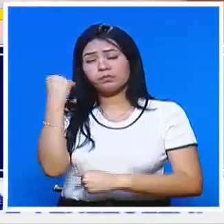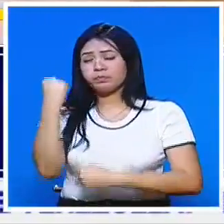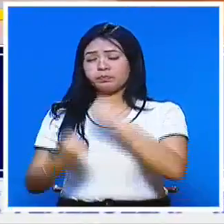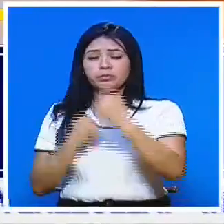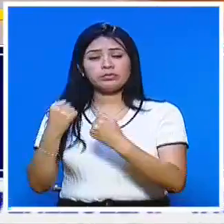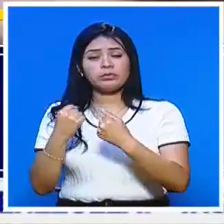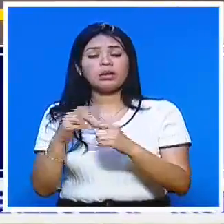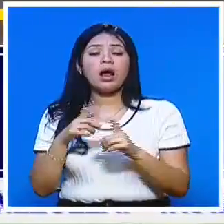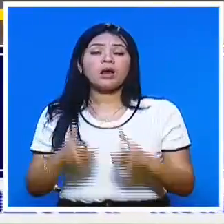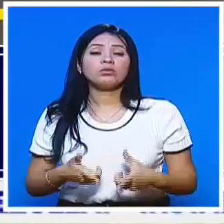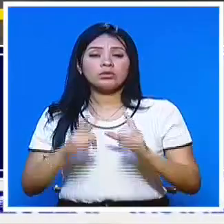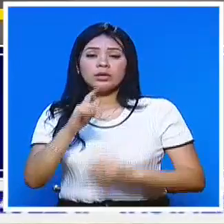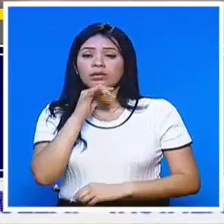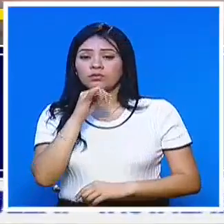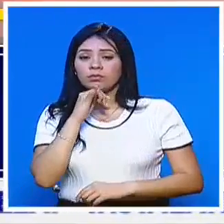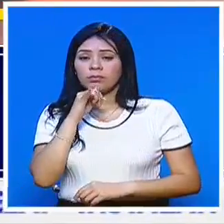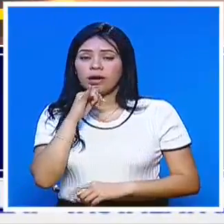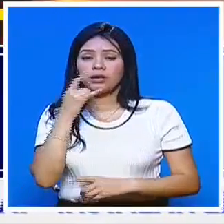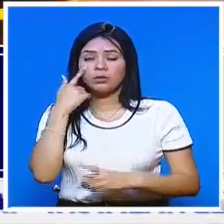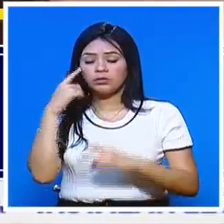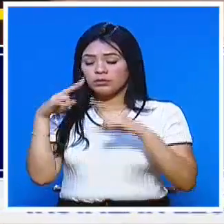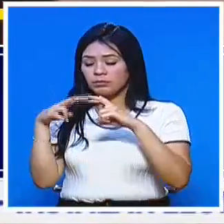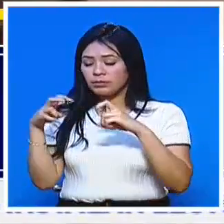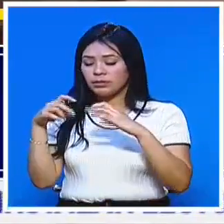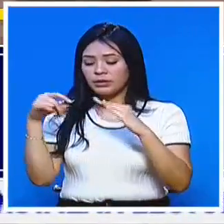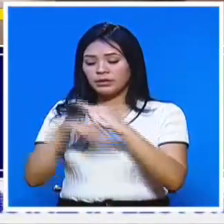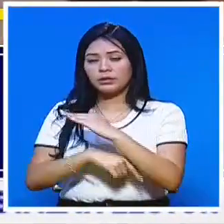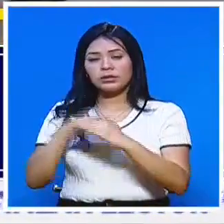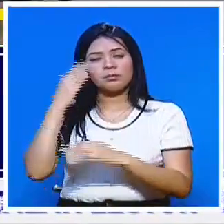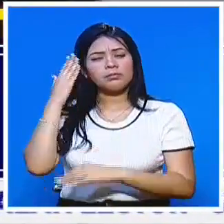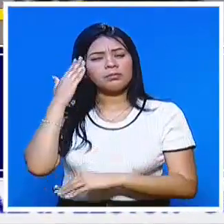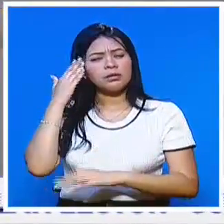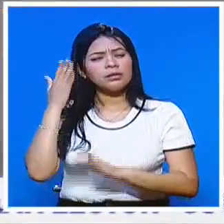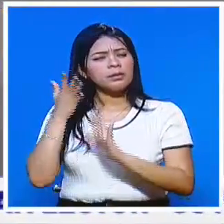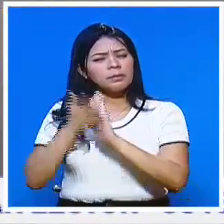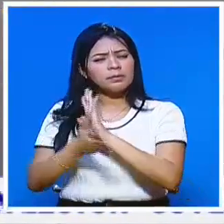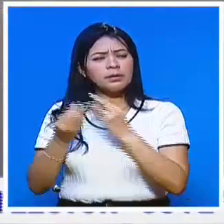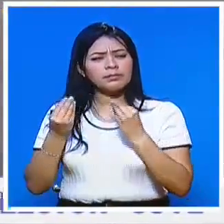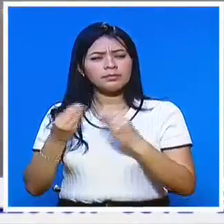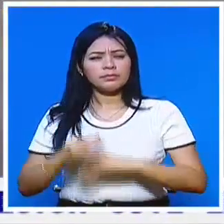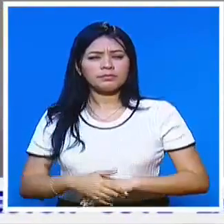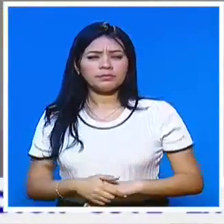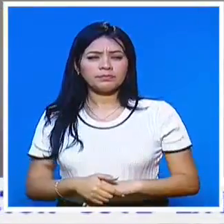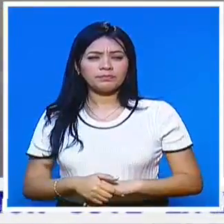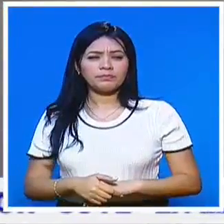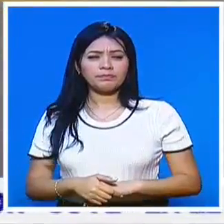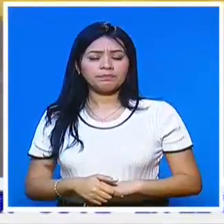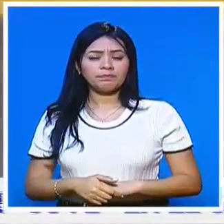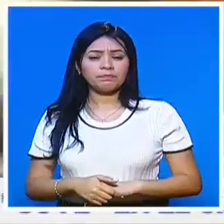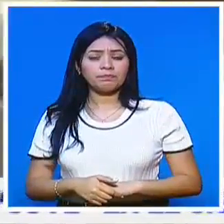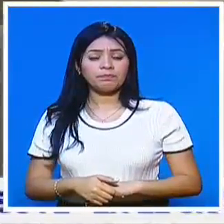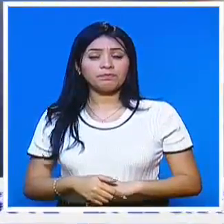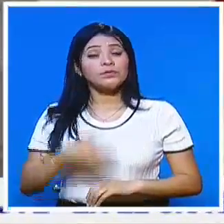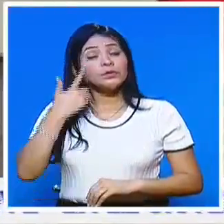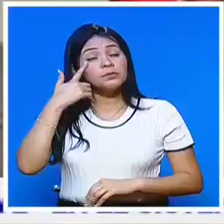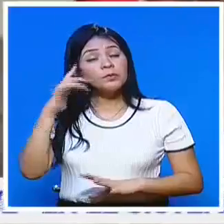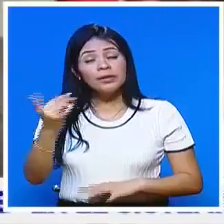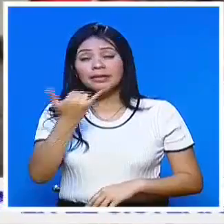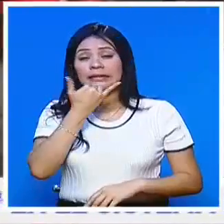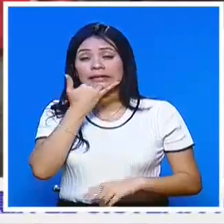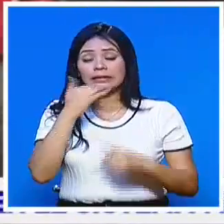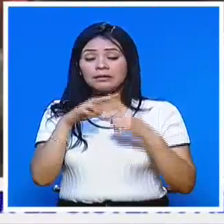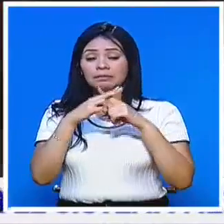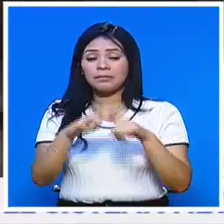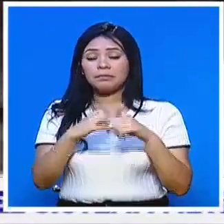Las autoridades llevan a cabo las investigaciones para determinar la causa de este trágico hecho. Se maneja una posible falla mecánica o